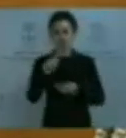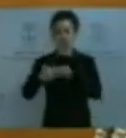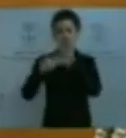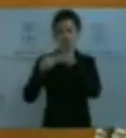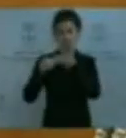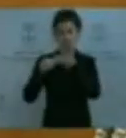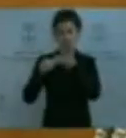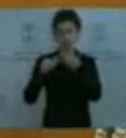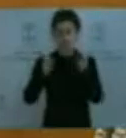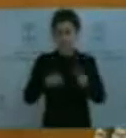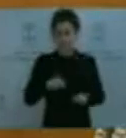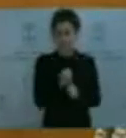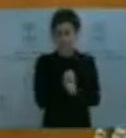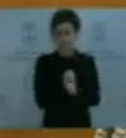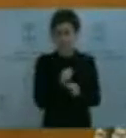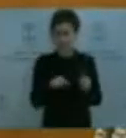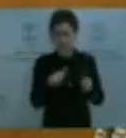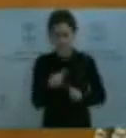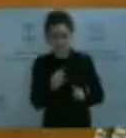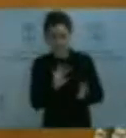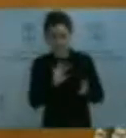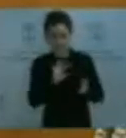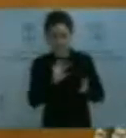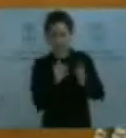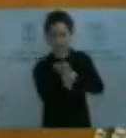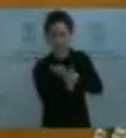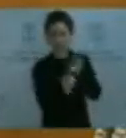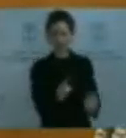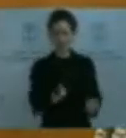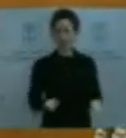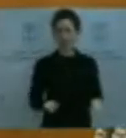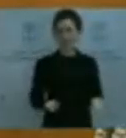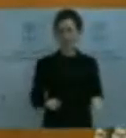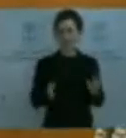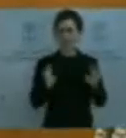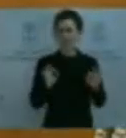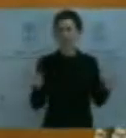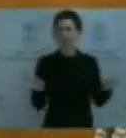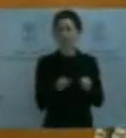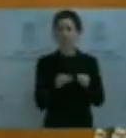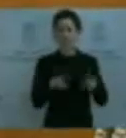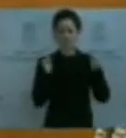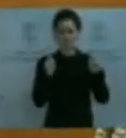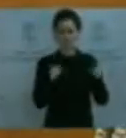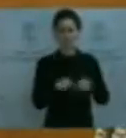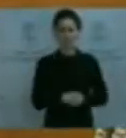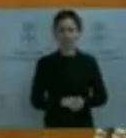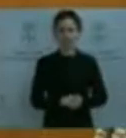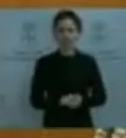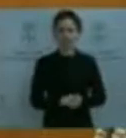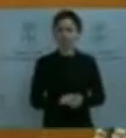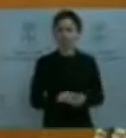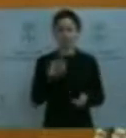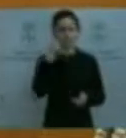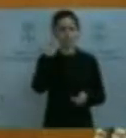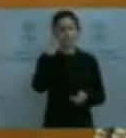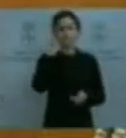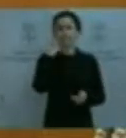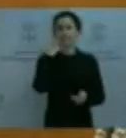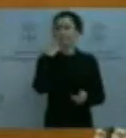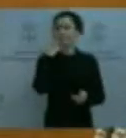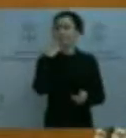en el que estamos hablando, ¿no? Como comprenderá, y concluyo, señor presidente, todo esto es muy raro, señor consejero. Todo esto es muy raro.